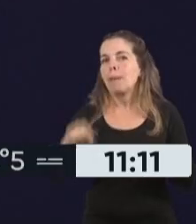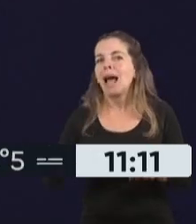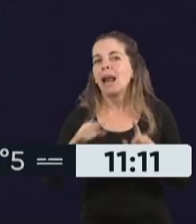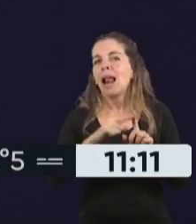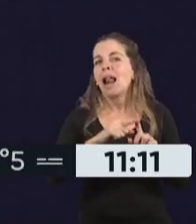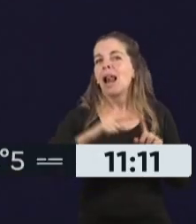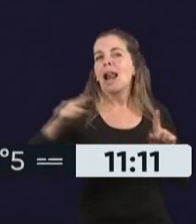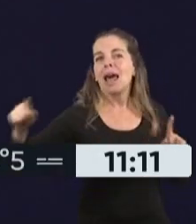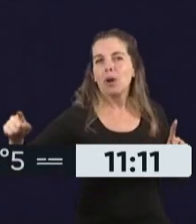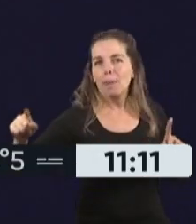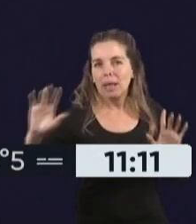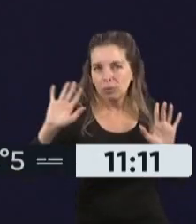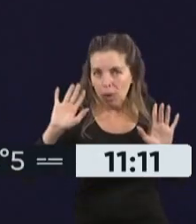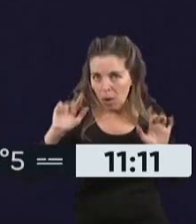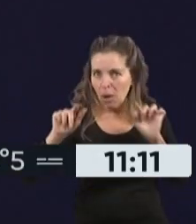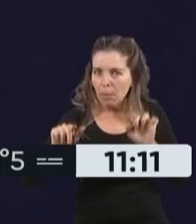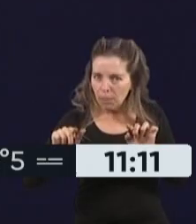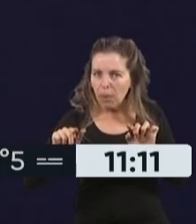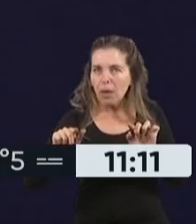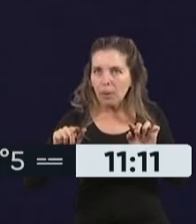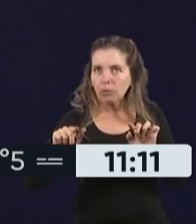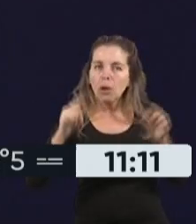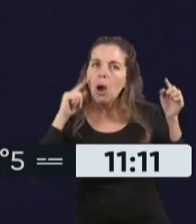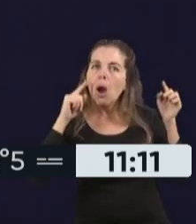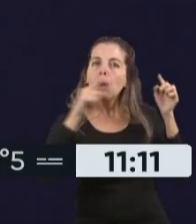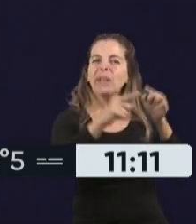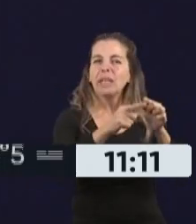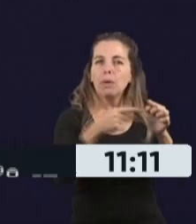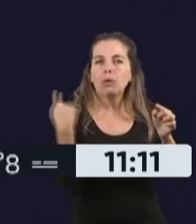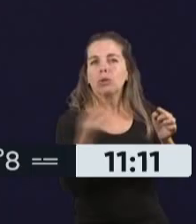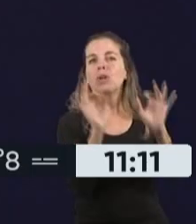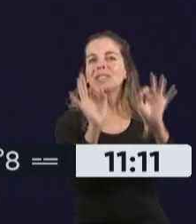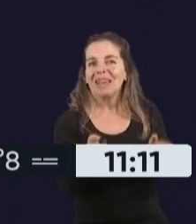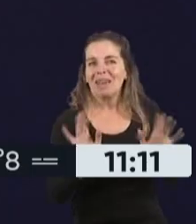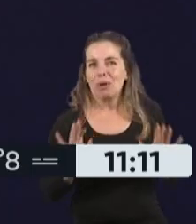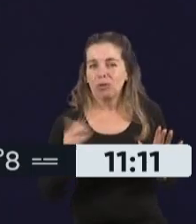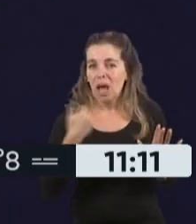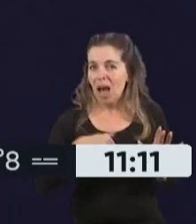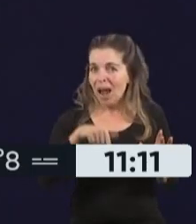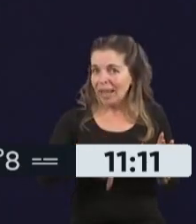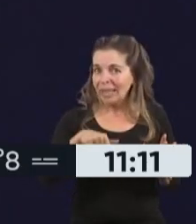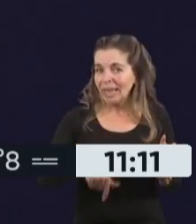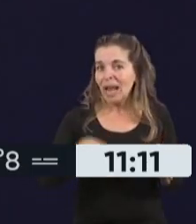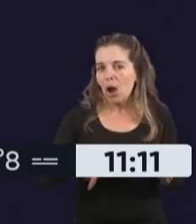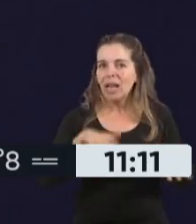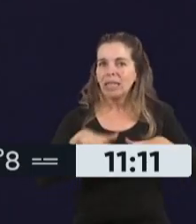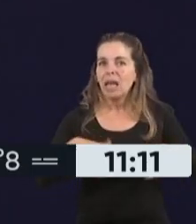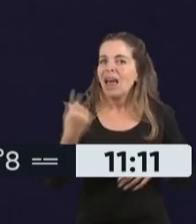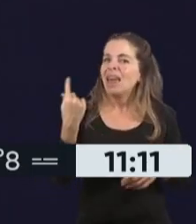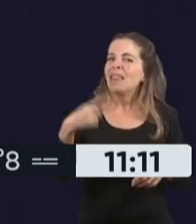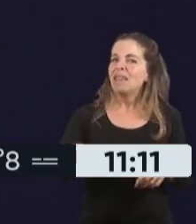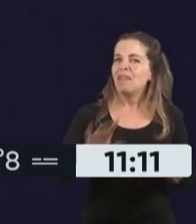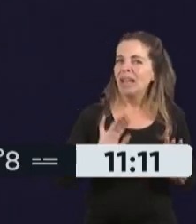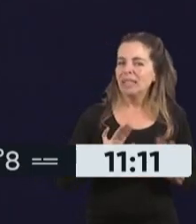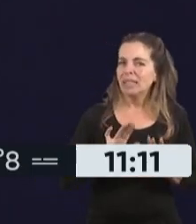podamos especificar. El norte todo el mundo lo conoce, digamos que básicamente es un país absolutamente distinto al que conocíamos en